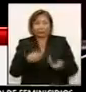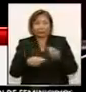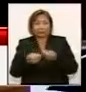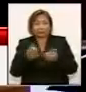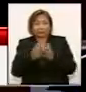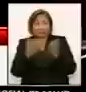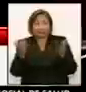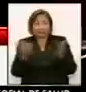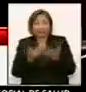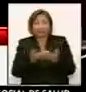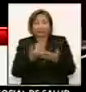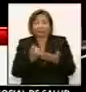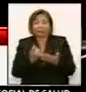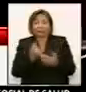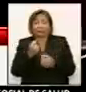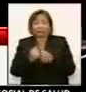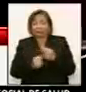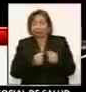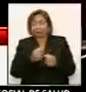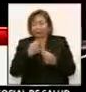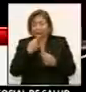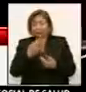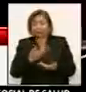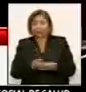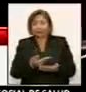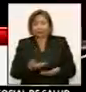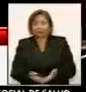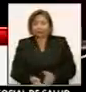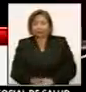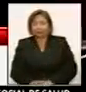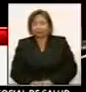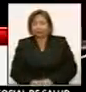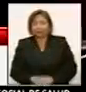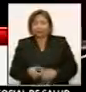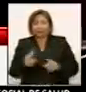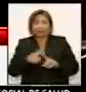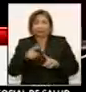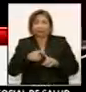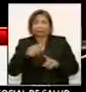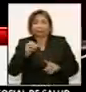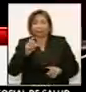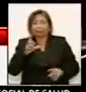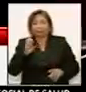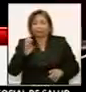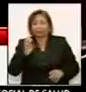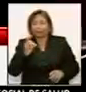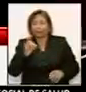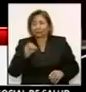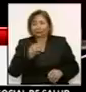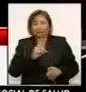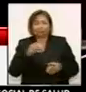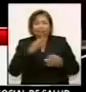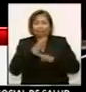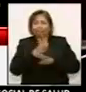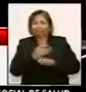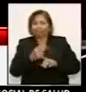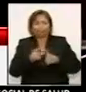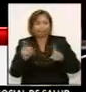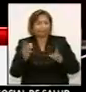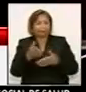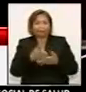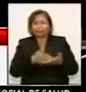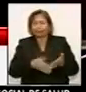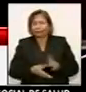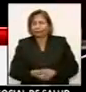comercio, antes de Año Nuevo, y lo cuenta en un programa de Beto Ortiz, que se sabía lo de Toledo, perfectamente, pero no le dieron impedimento de salir de ninguna